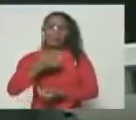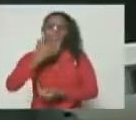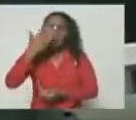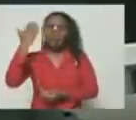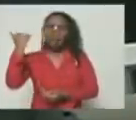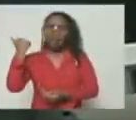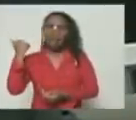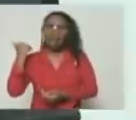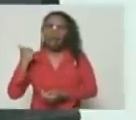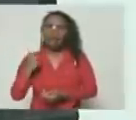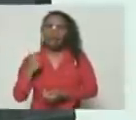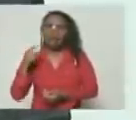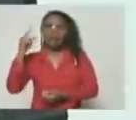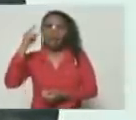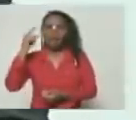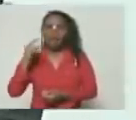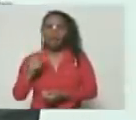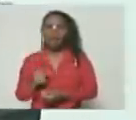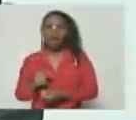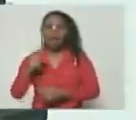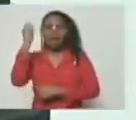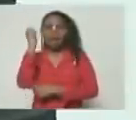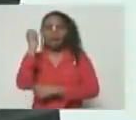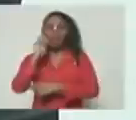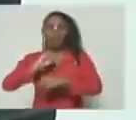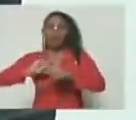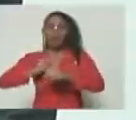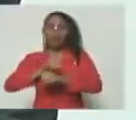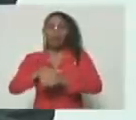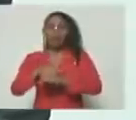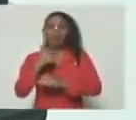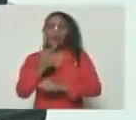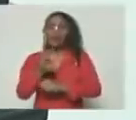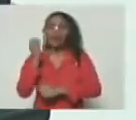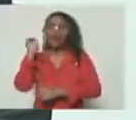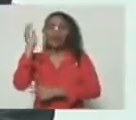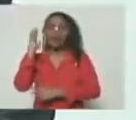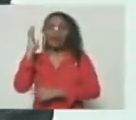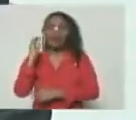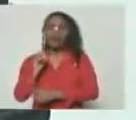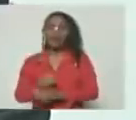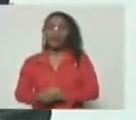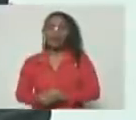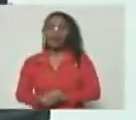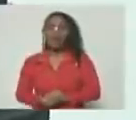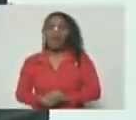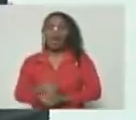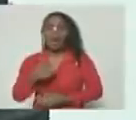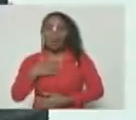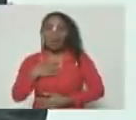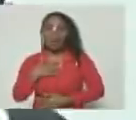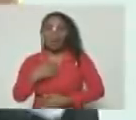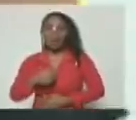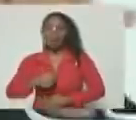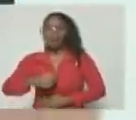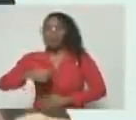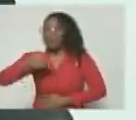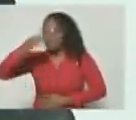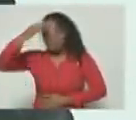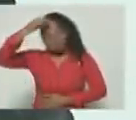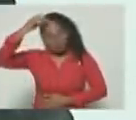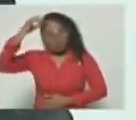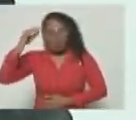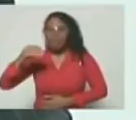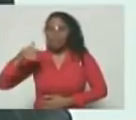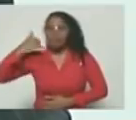al diputado Jorge Rodríguez cuando dijo en la asamblea, A mí me provoca llamarlo fulano de